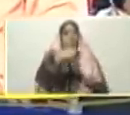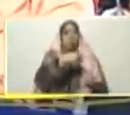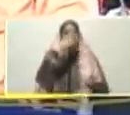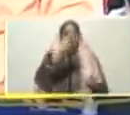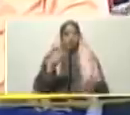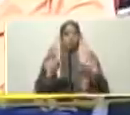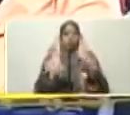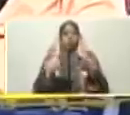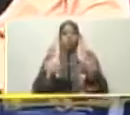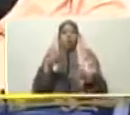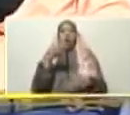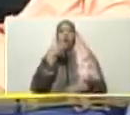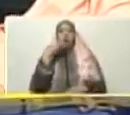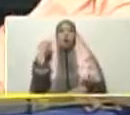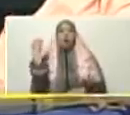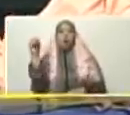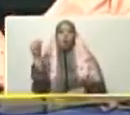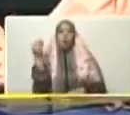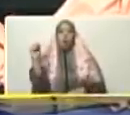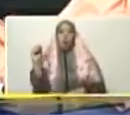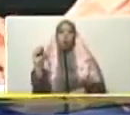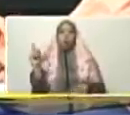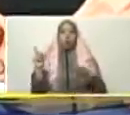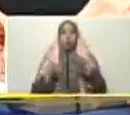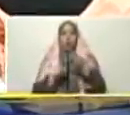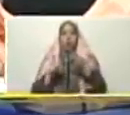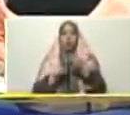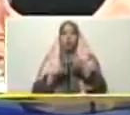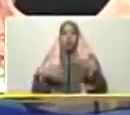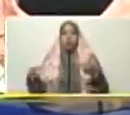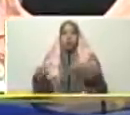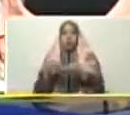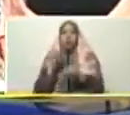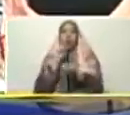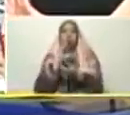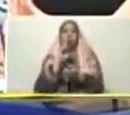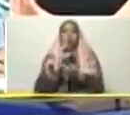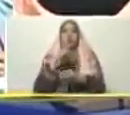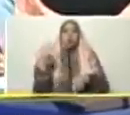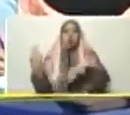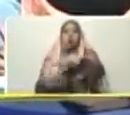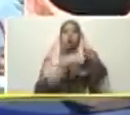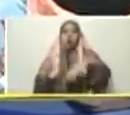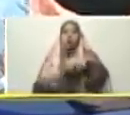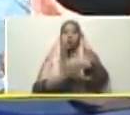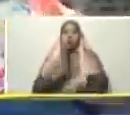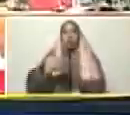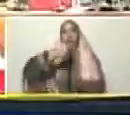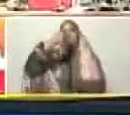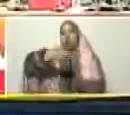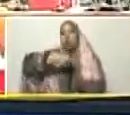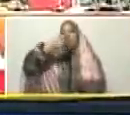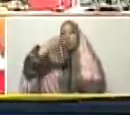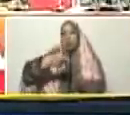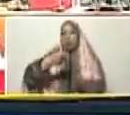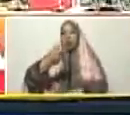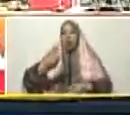y el consejo político de la revolución y esas tres instancias tienen que estar vivas